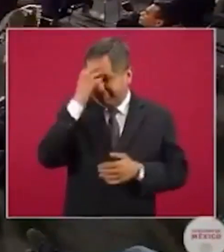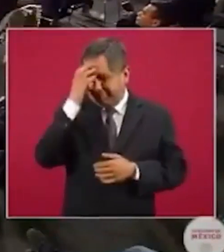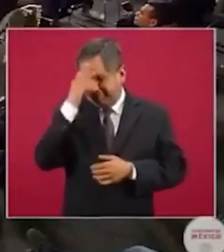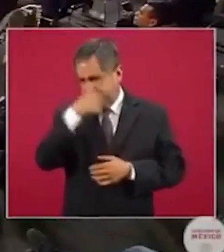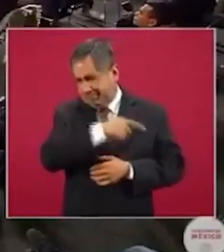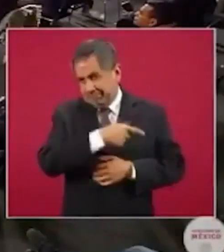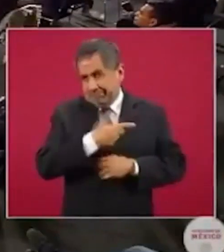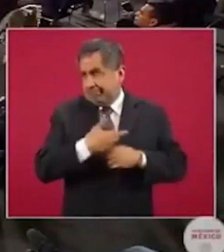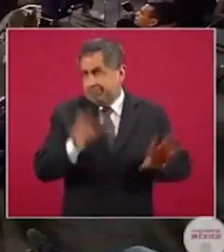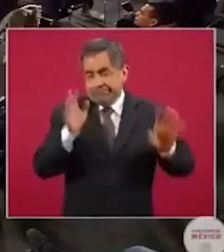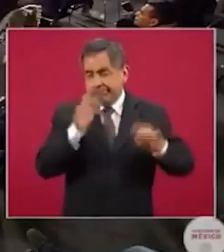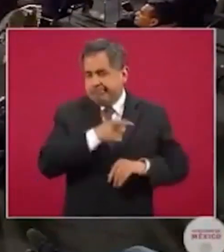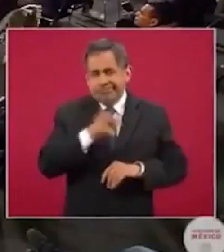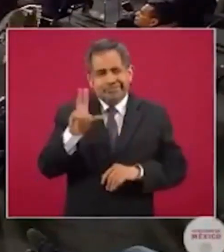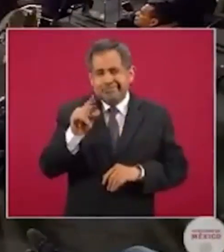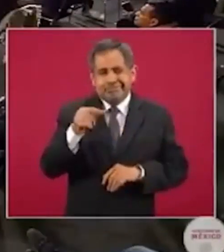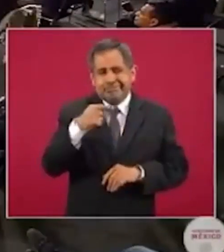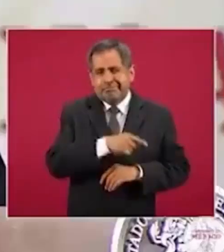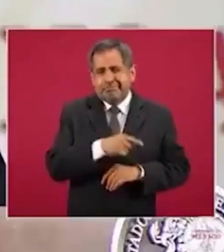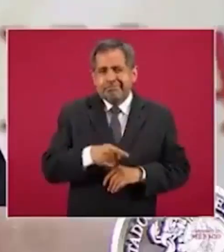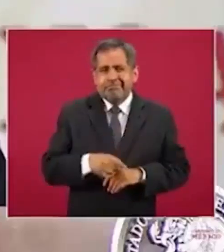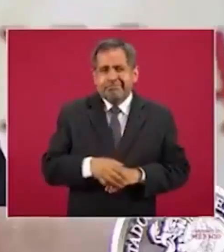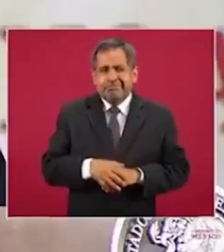famosas. ¿Sí?